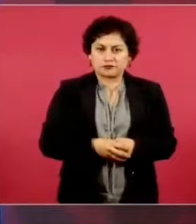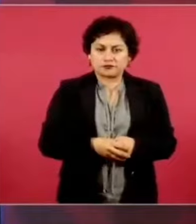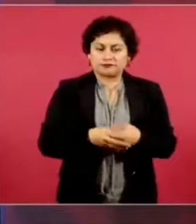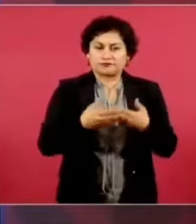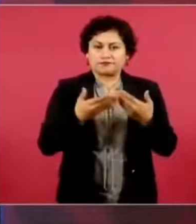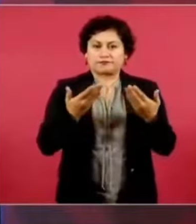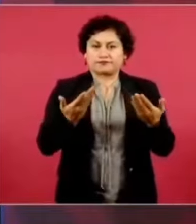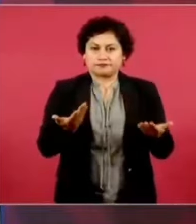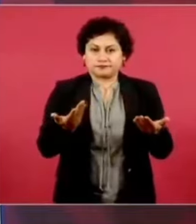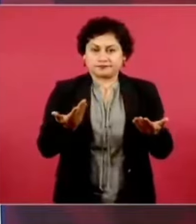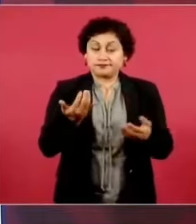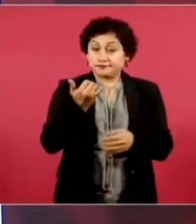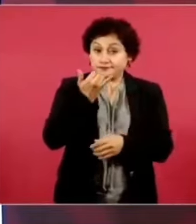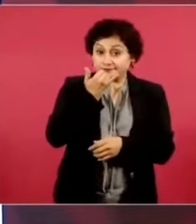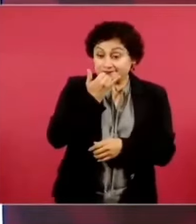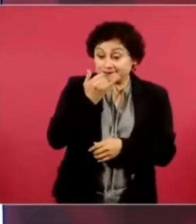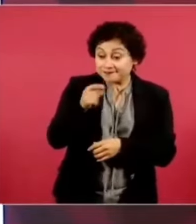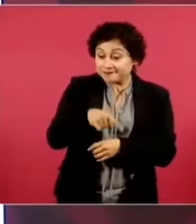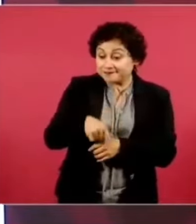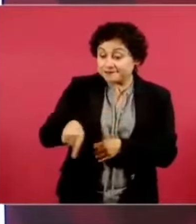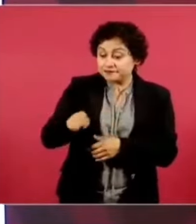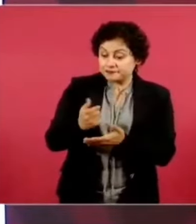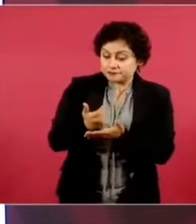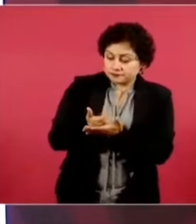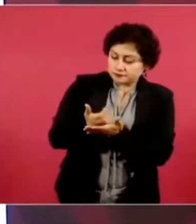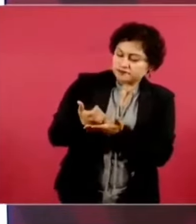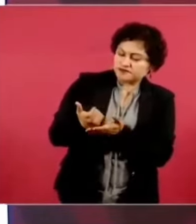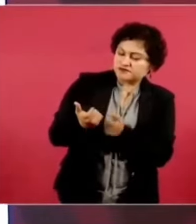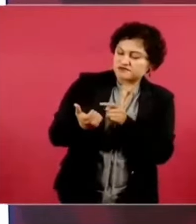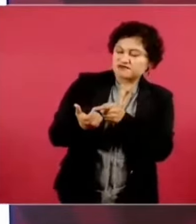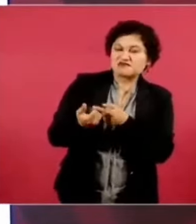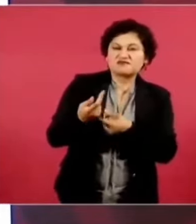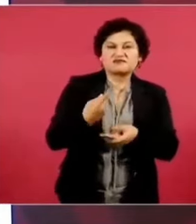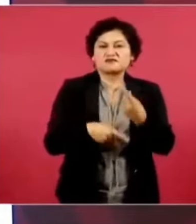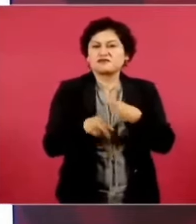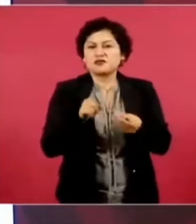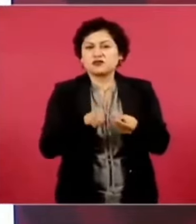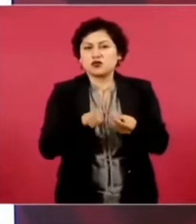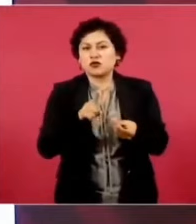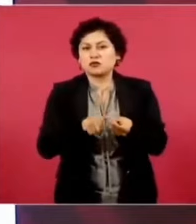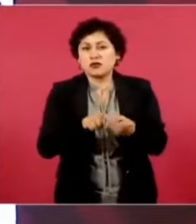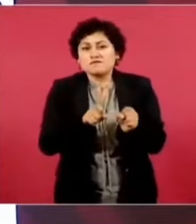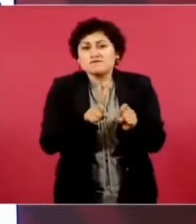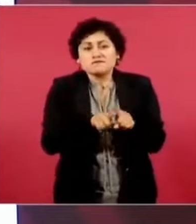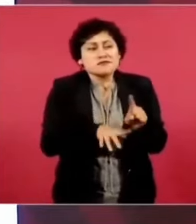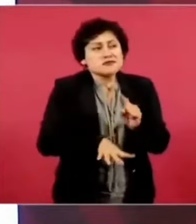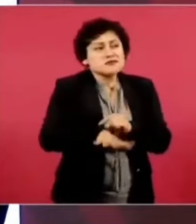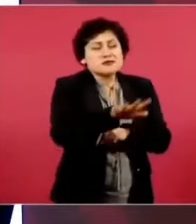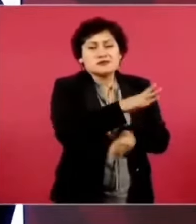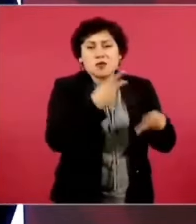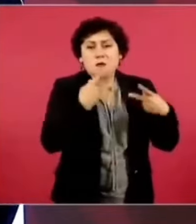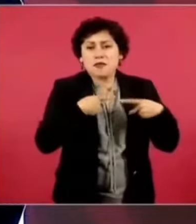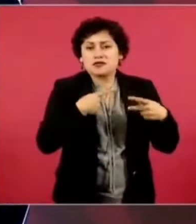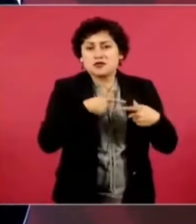El pueblo. Y resulta que trabajan para los verdugos del